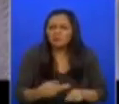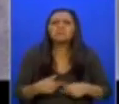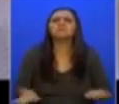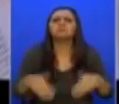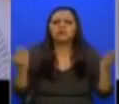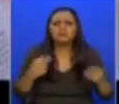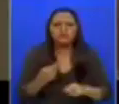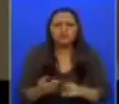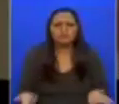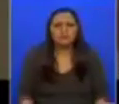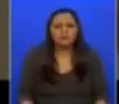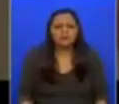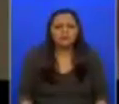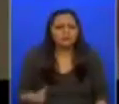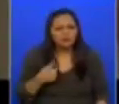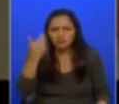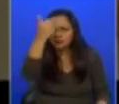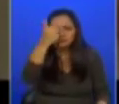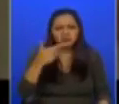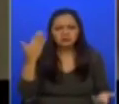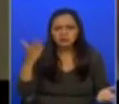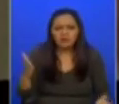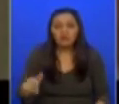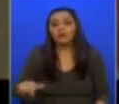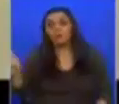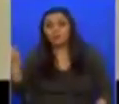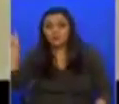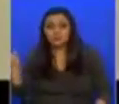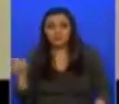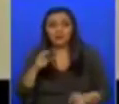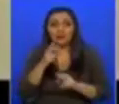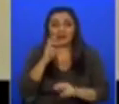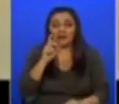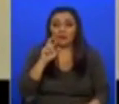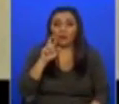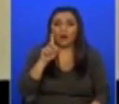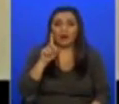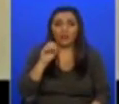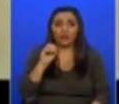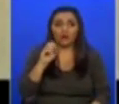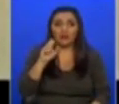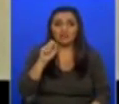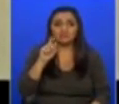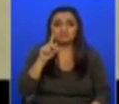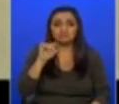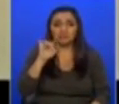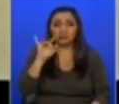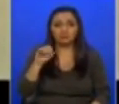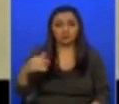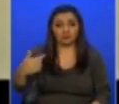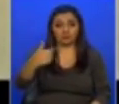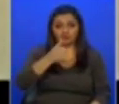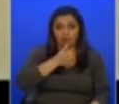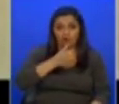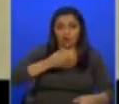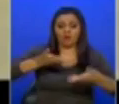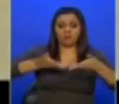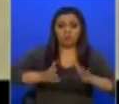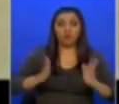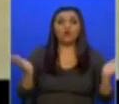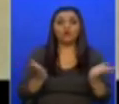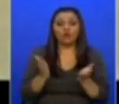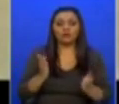de personas quizás inocentes. Y también Eduardo Espinoa. Yo pertenezco al cantón Buenas Veno,